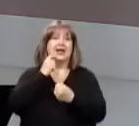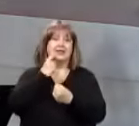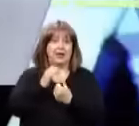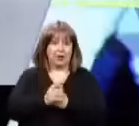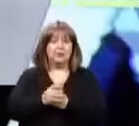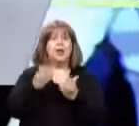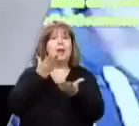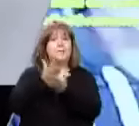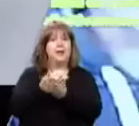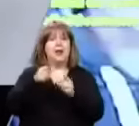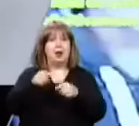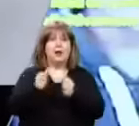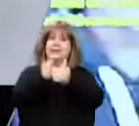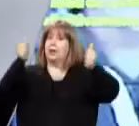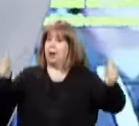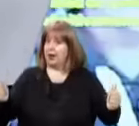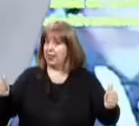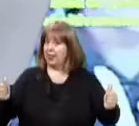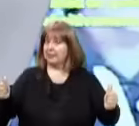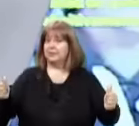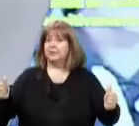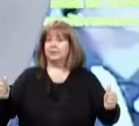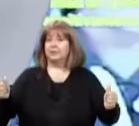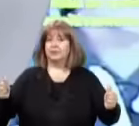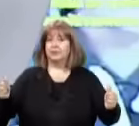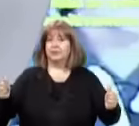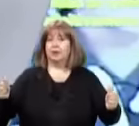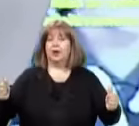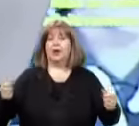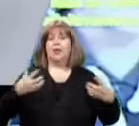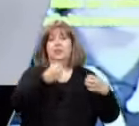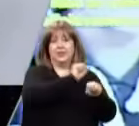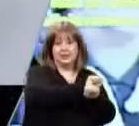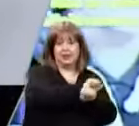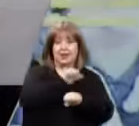sean separadas y que finalmente vayan a prisión.